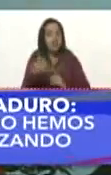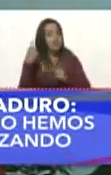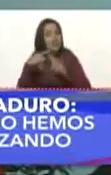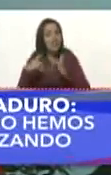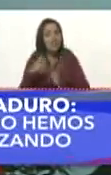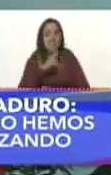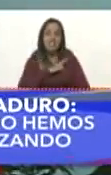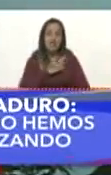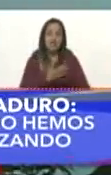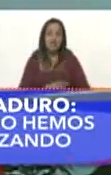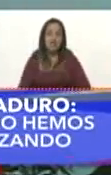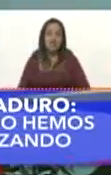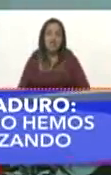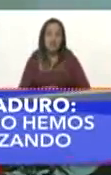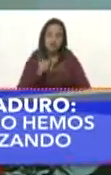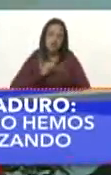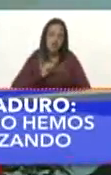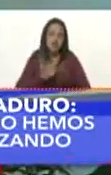creo en otro mundo.